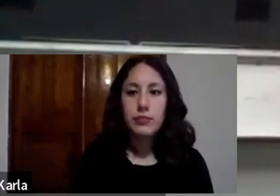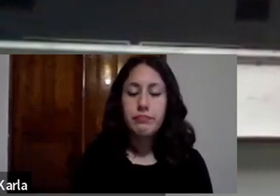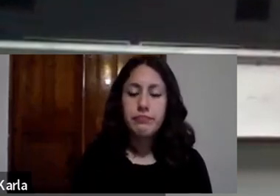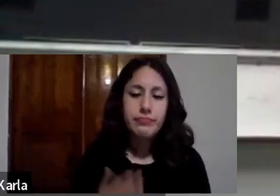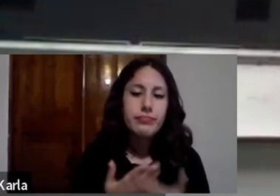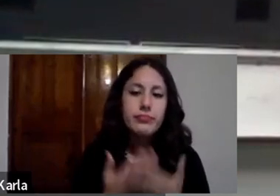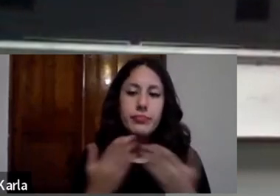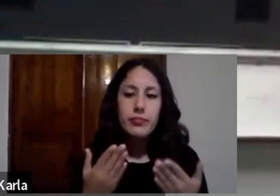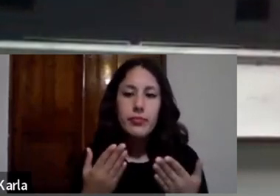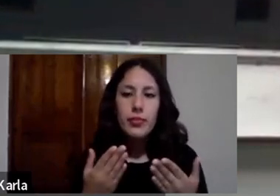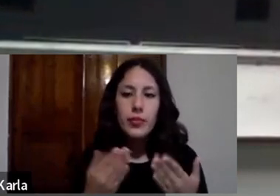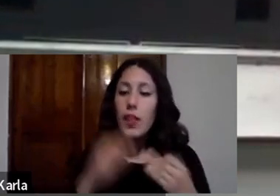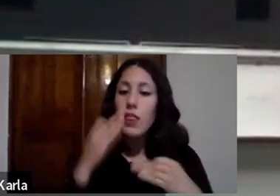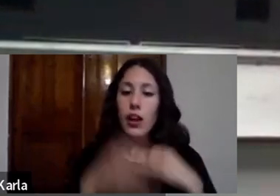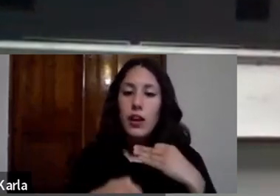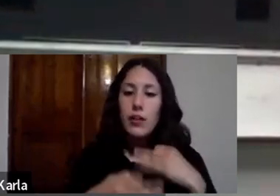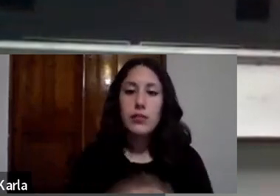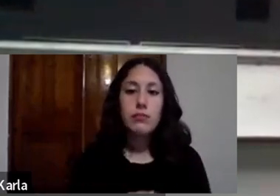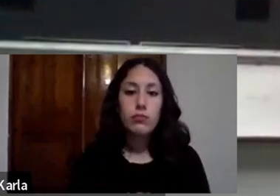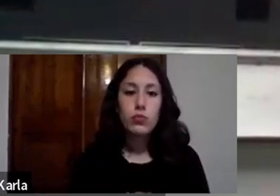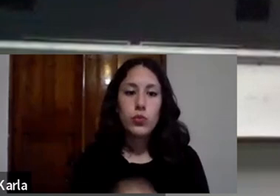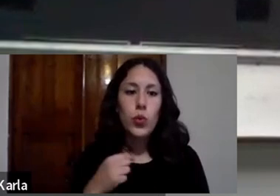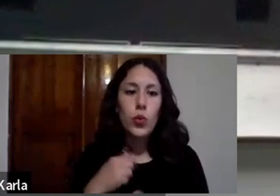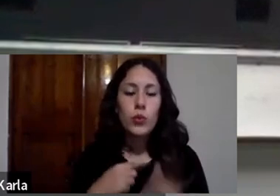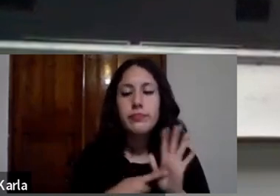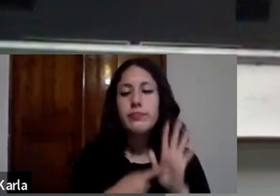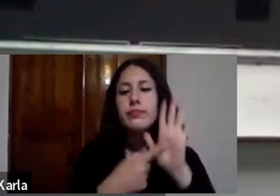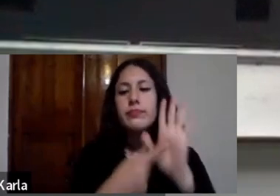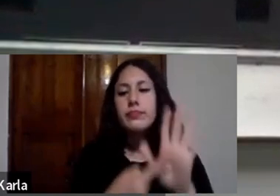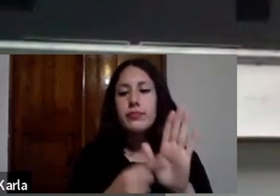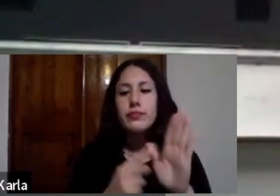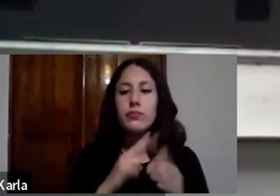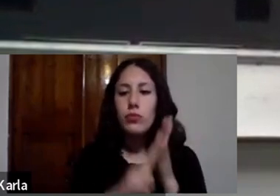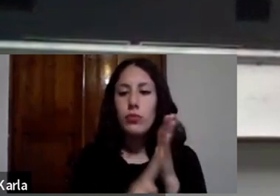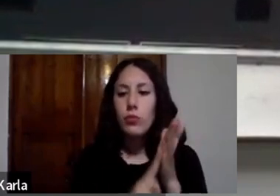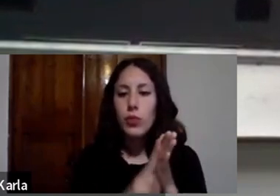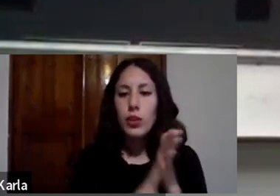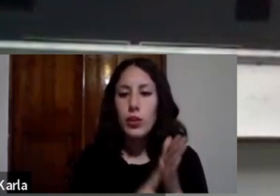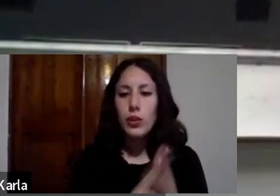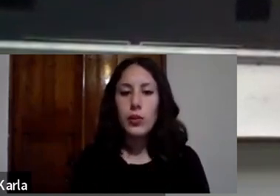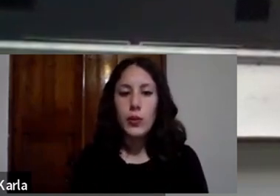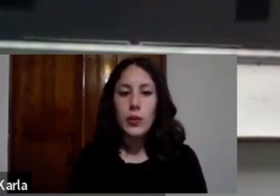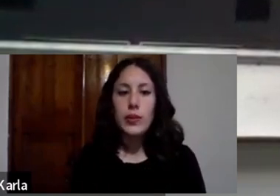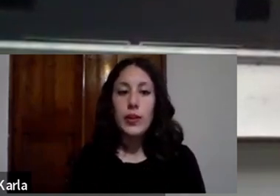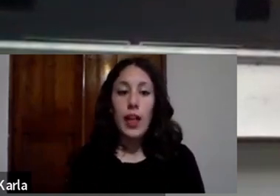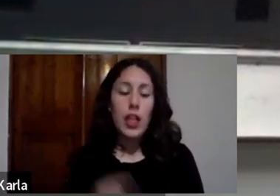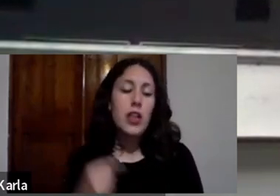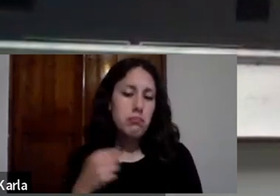plática, voy a ponerles un video que encontré y que he utilizado en otras